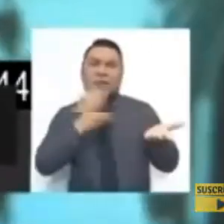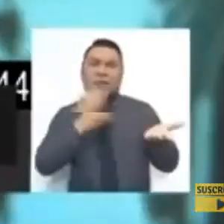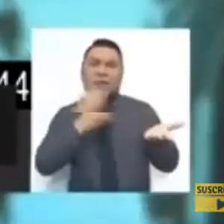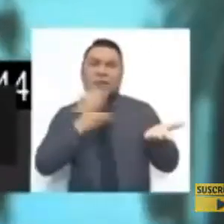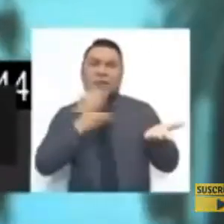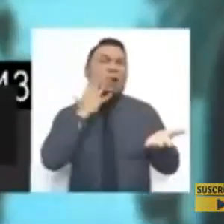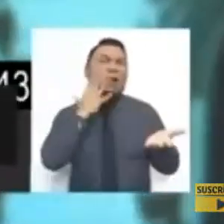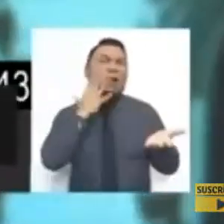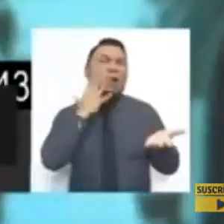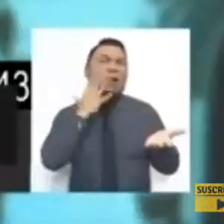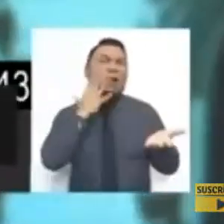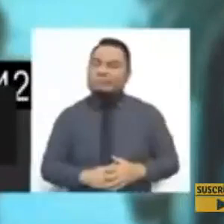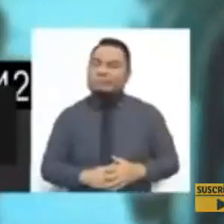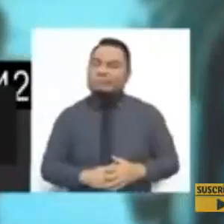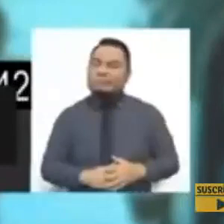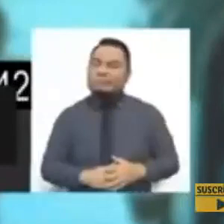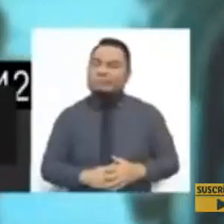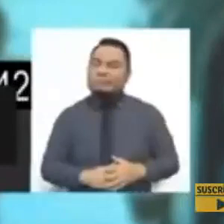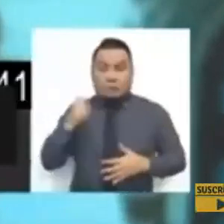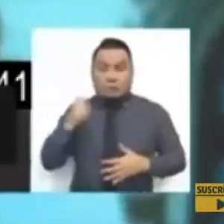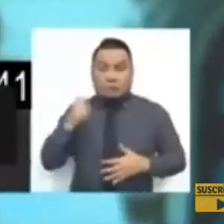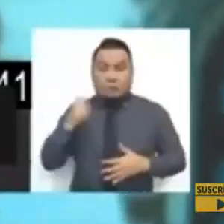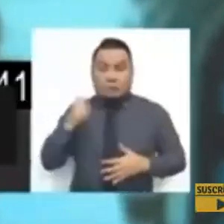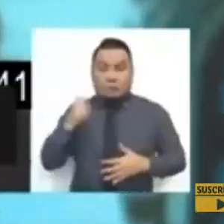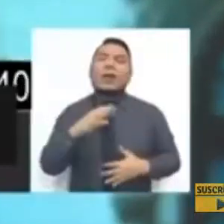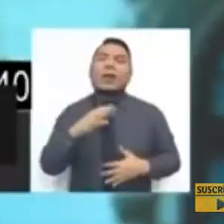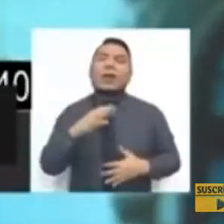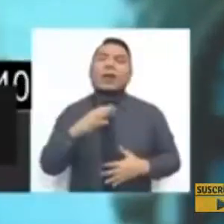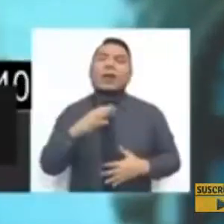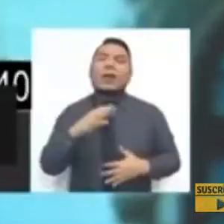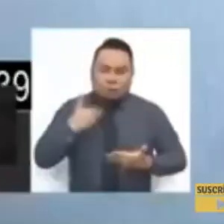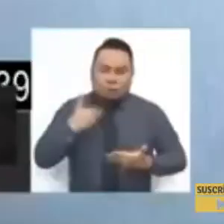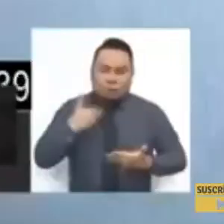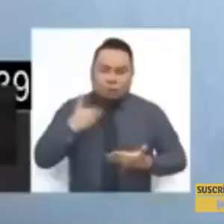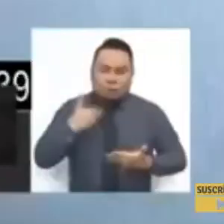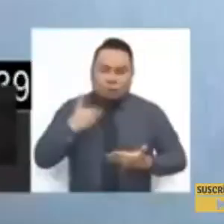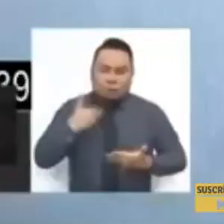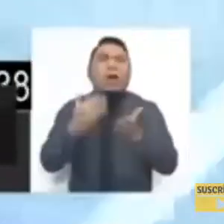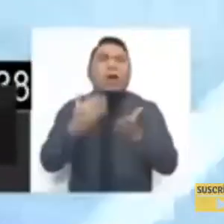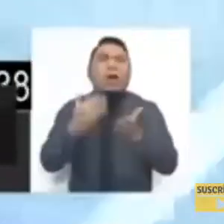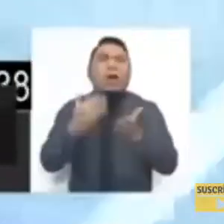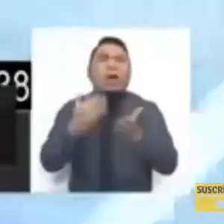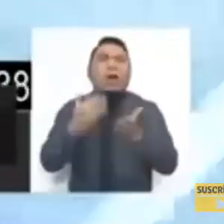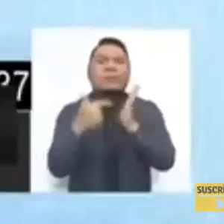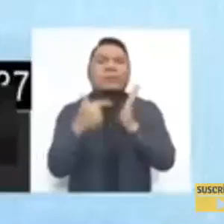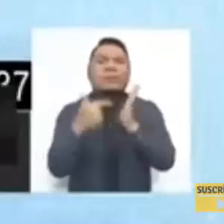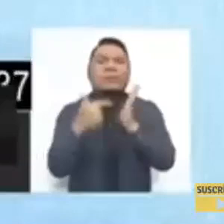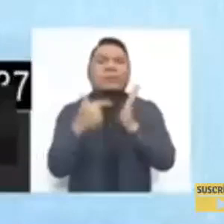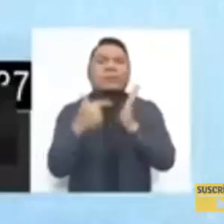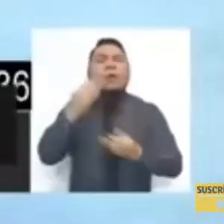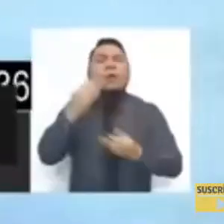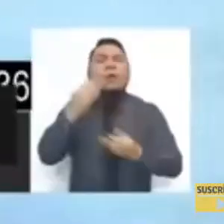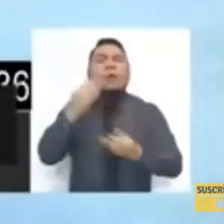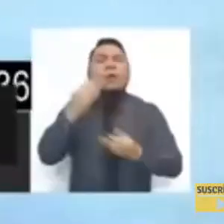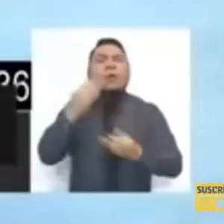vengo a dar propuestas. Propuestas para sacar adelante nuestro país en medio de esta